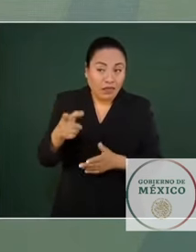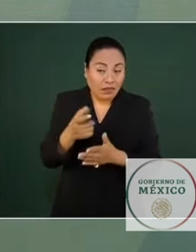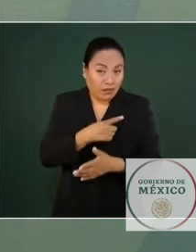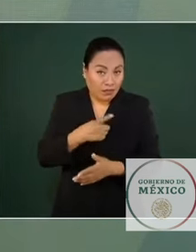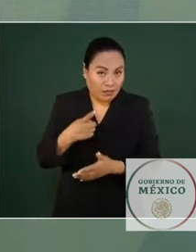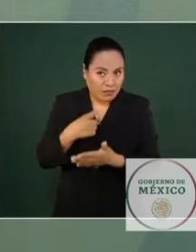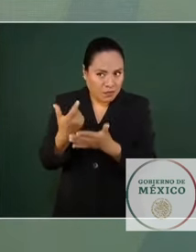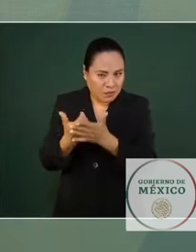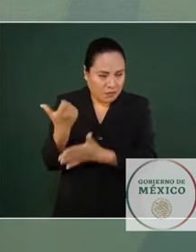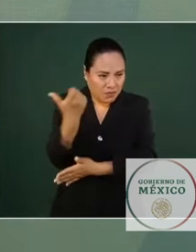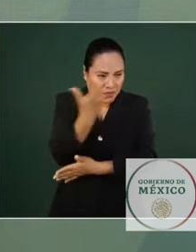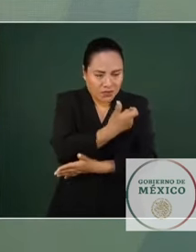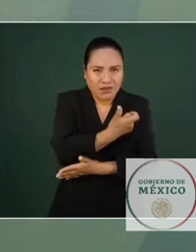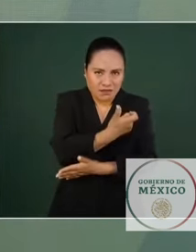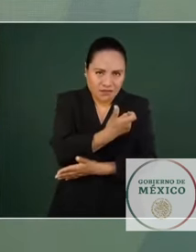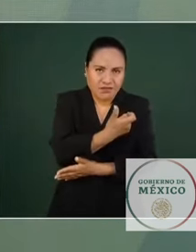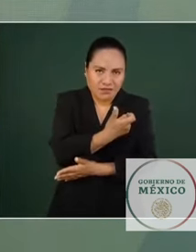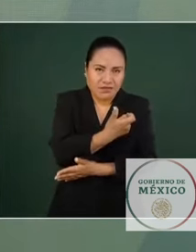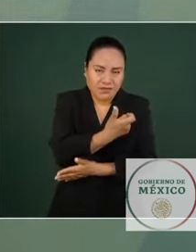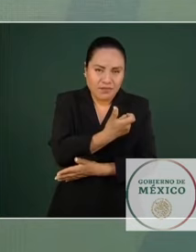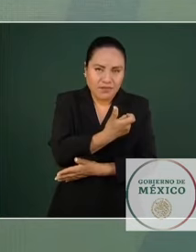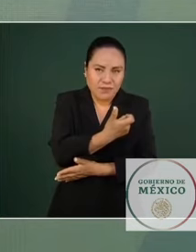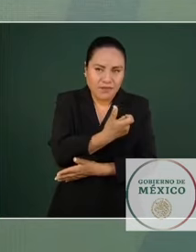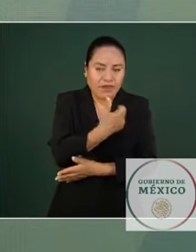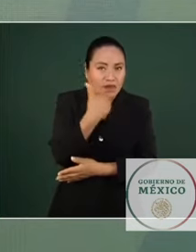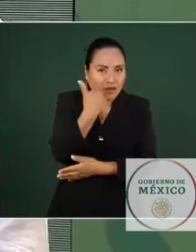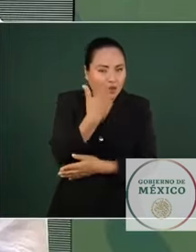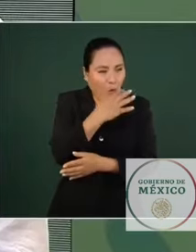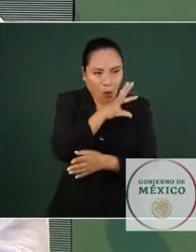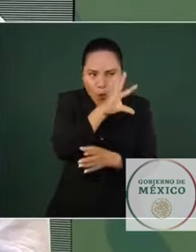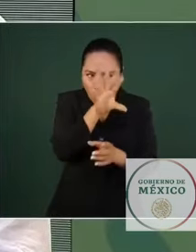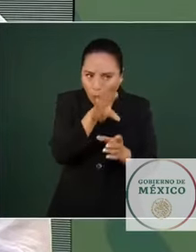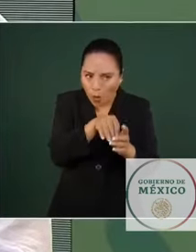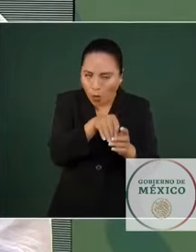de ponerse al corriente.